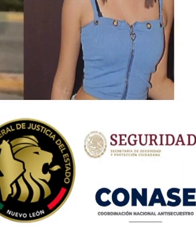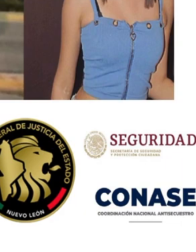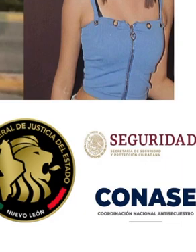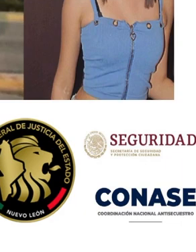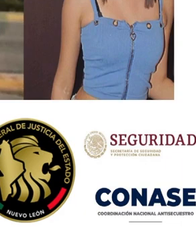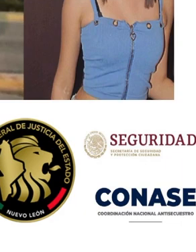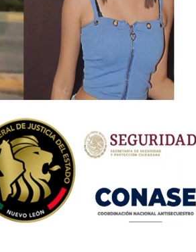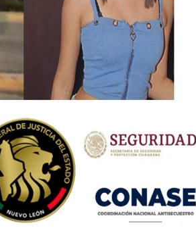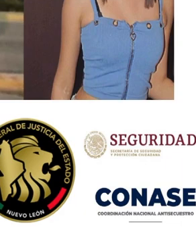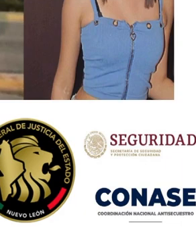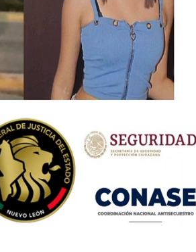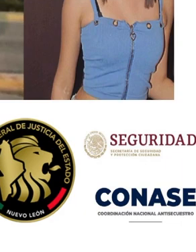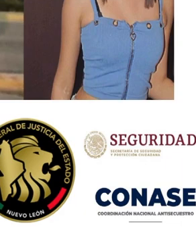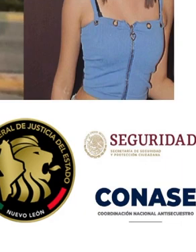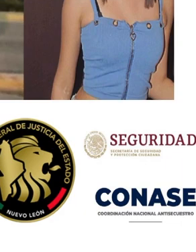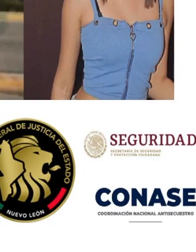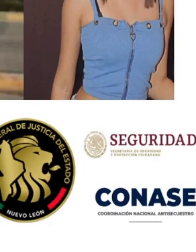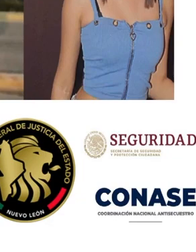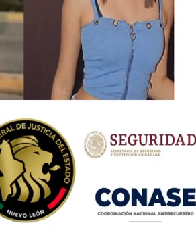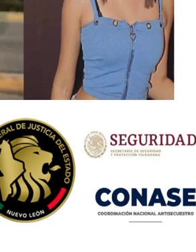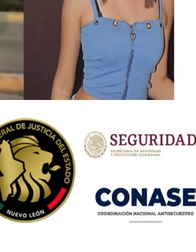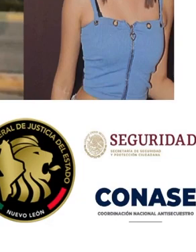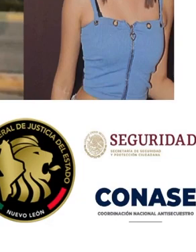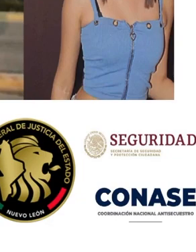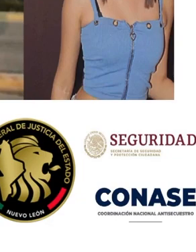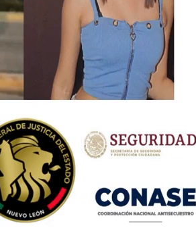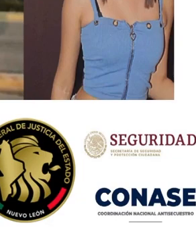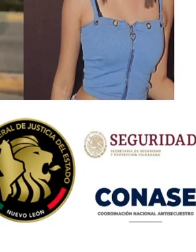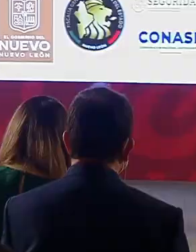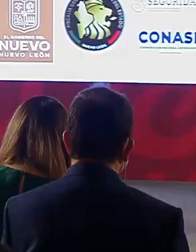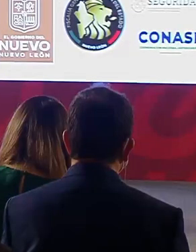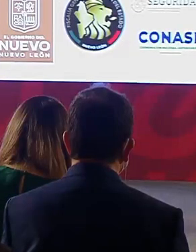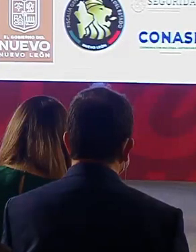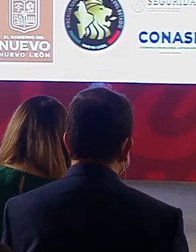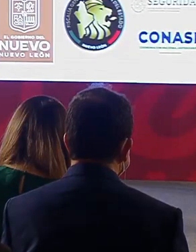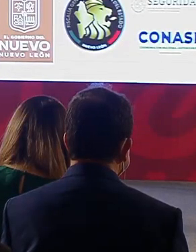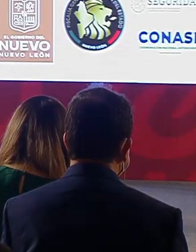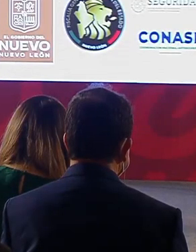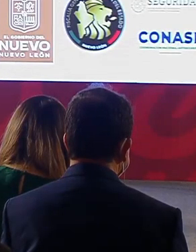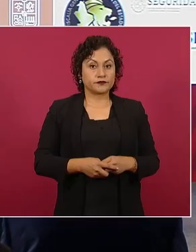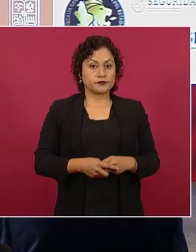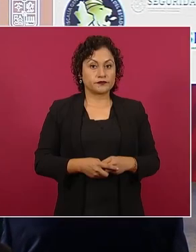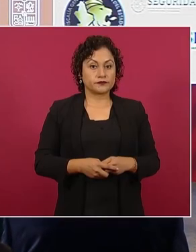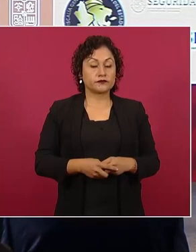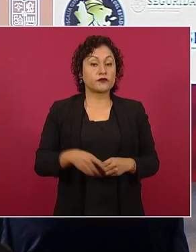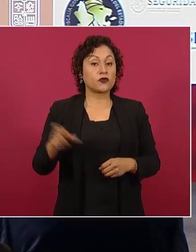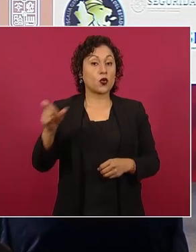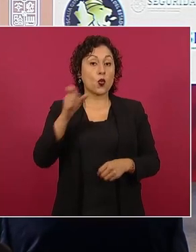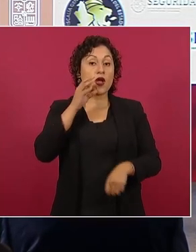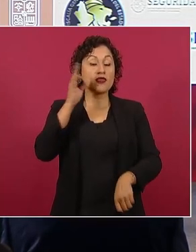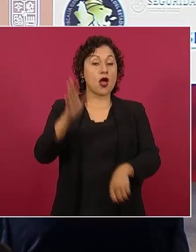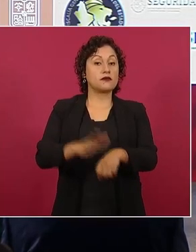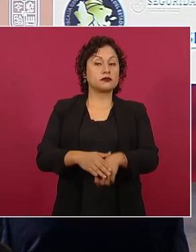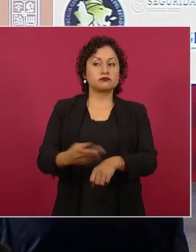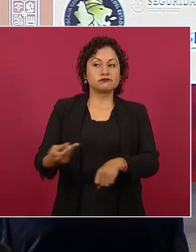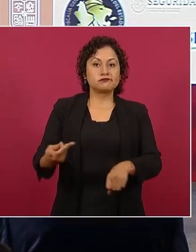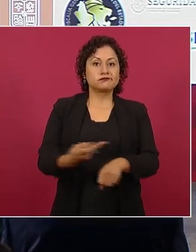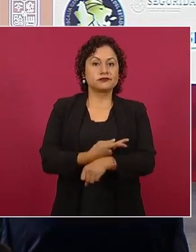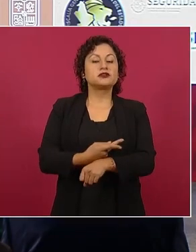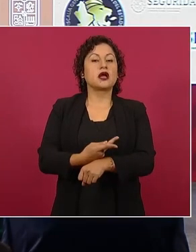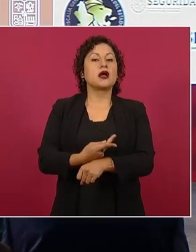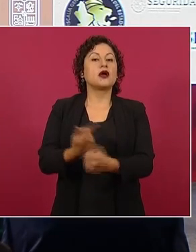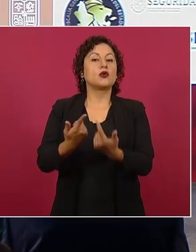Obrador y la secretaria Rosa Isela, se conformó un grupo interinstitucional que se constituyó en la